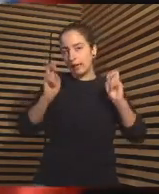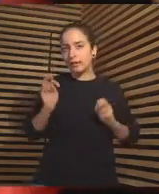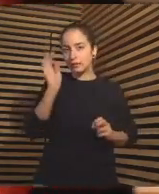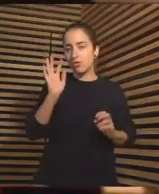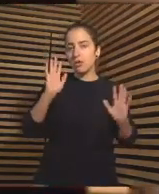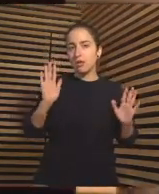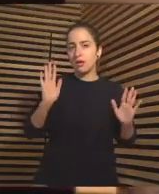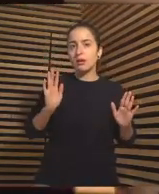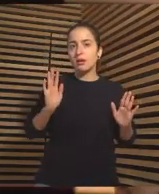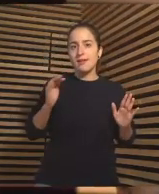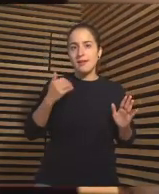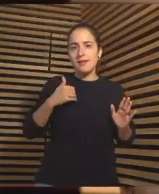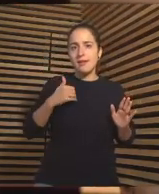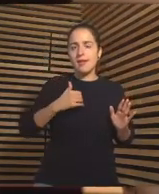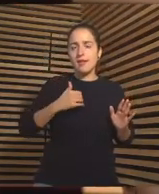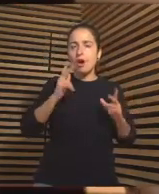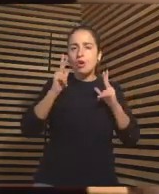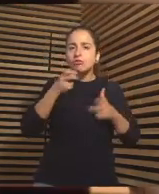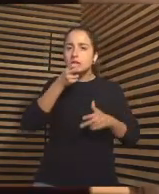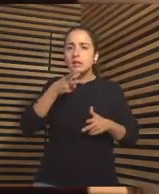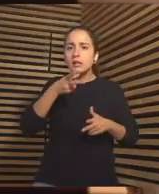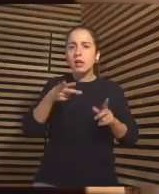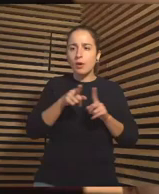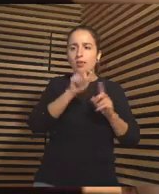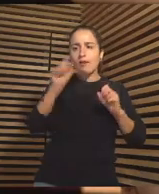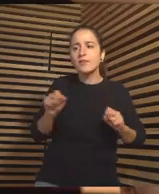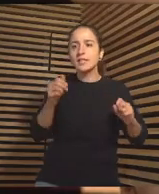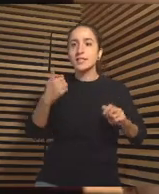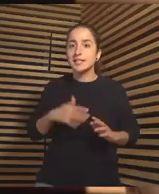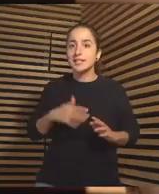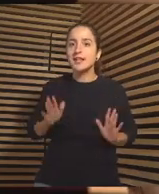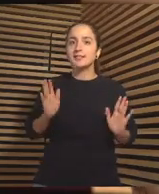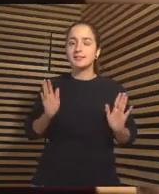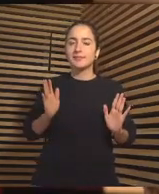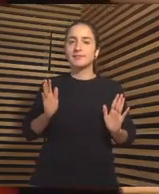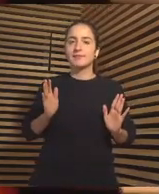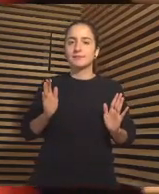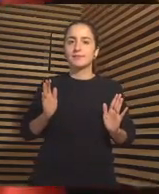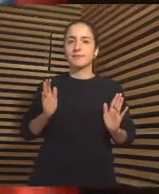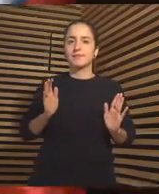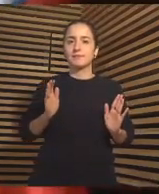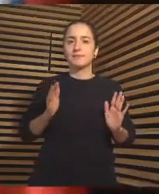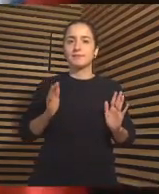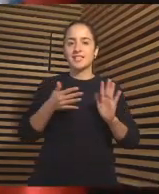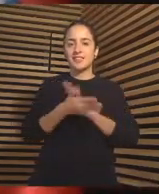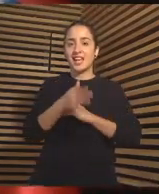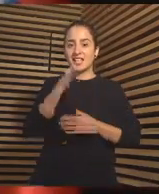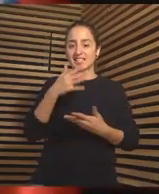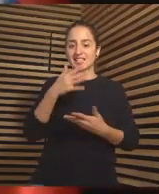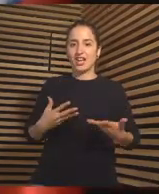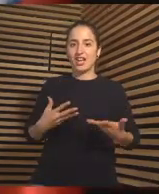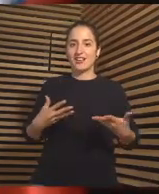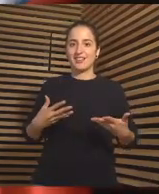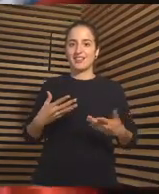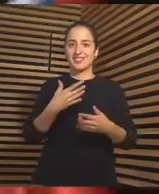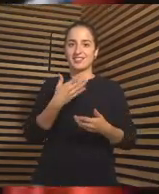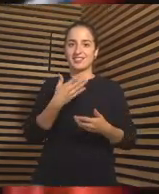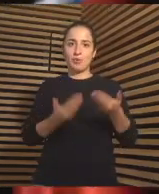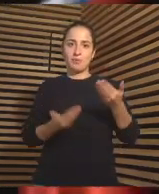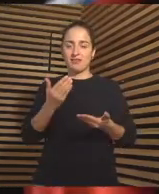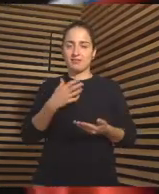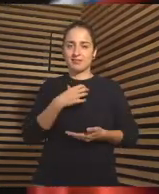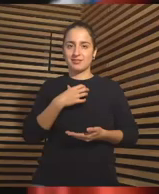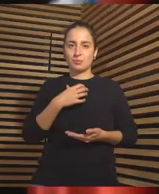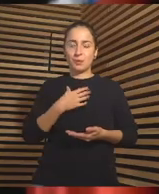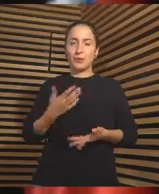favorable para el sector de la hostelería. Y no tiene nada equivalente para... O sea, no tiene nada equivalente. equivalente para el comercio.